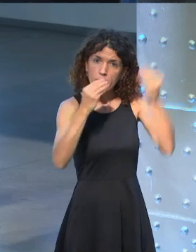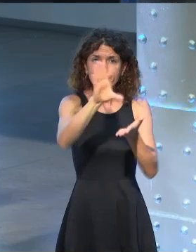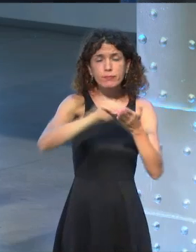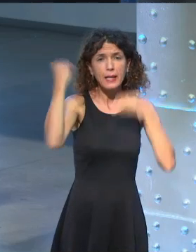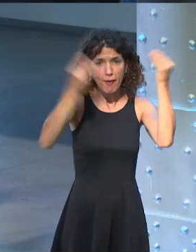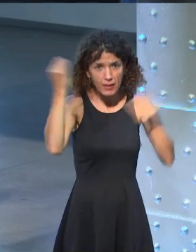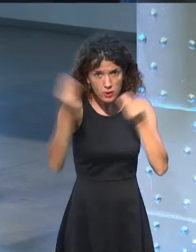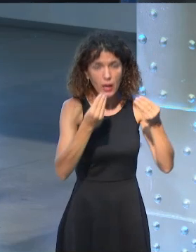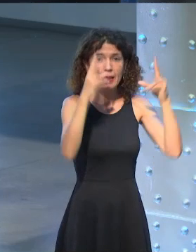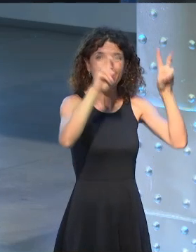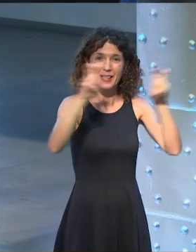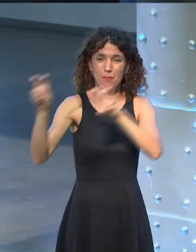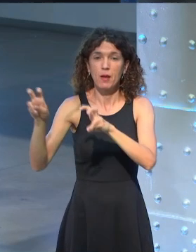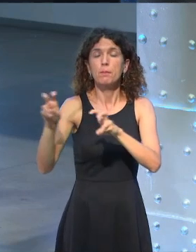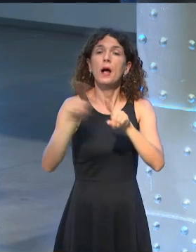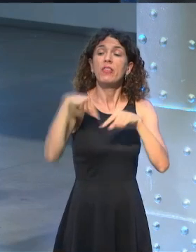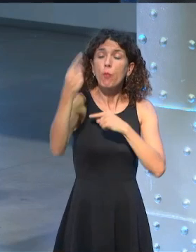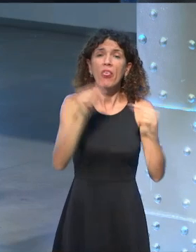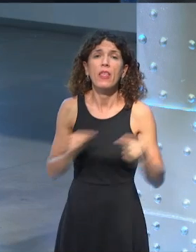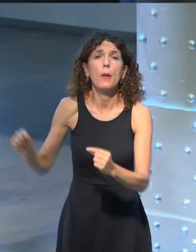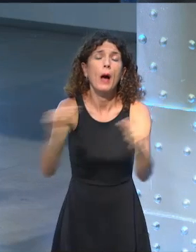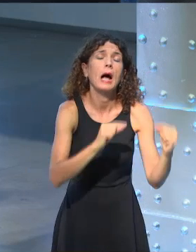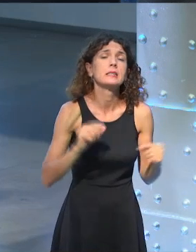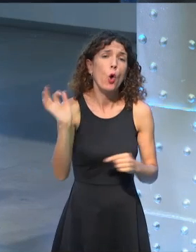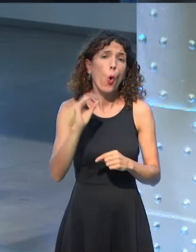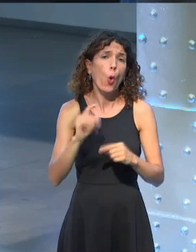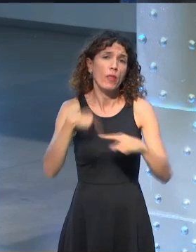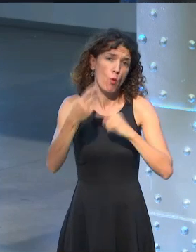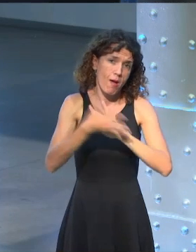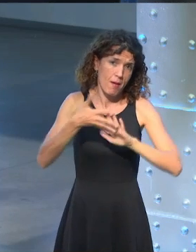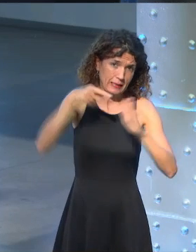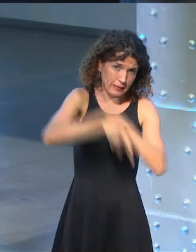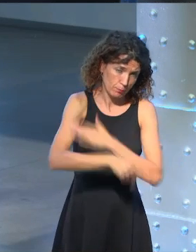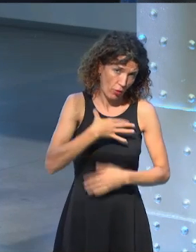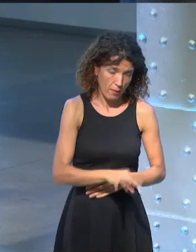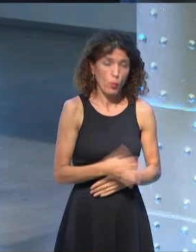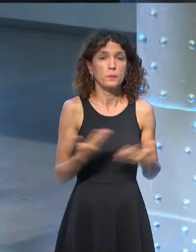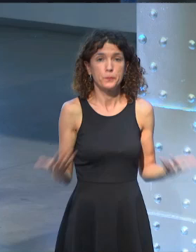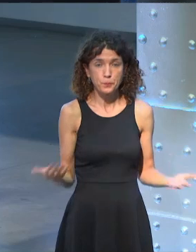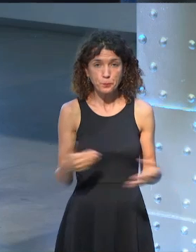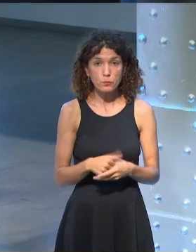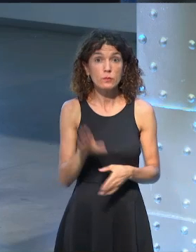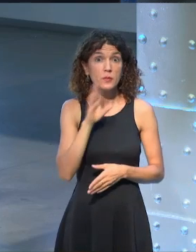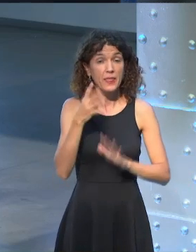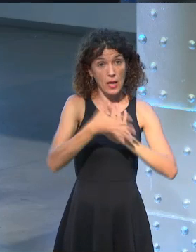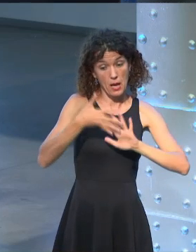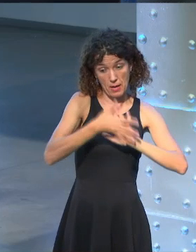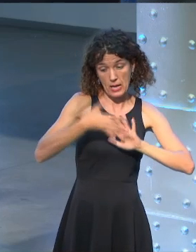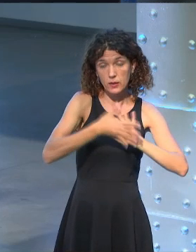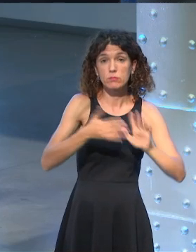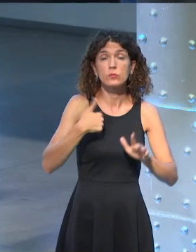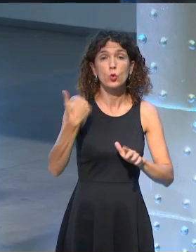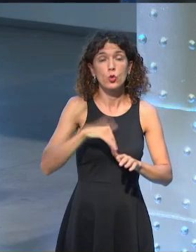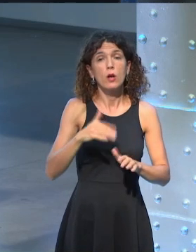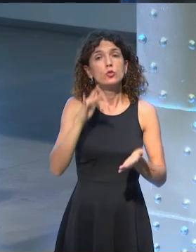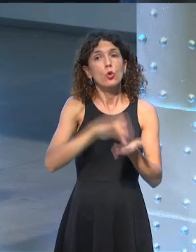estos aspectos, quizás más en el debate o bueno, un poco más adelante, ¿no? Como he comentado, pues bueno, he